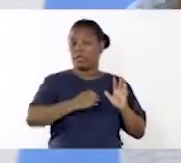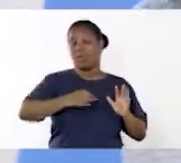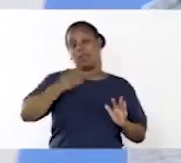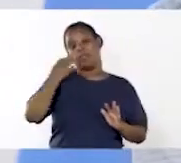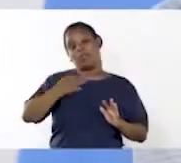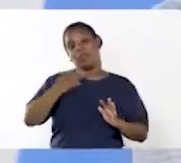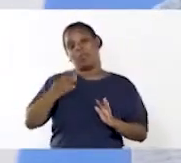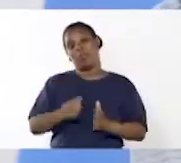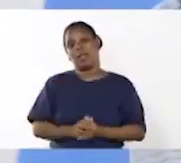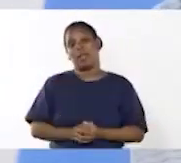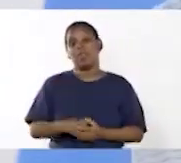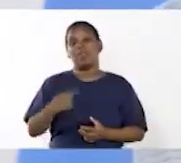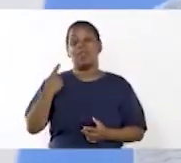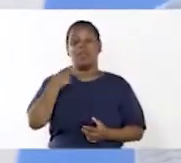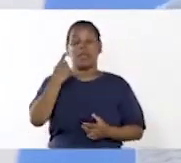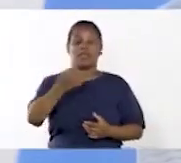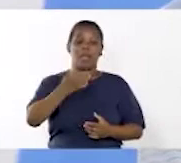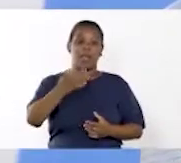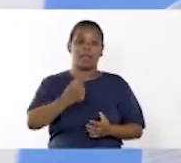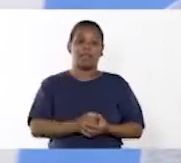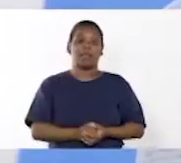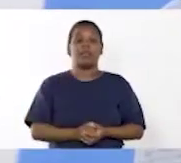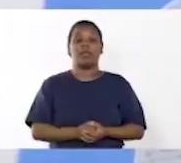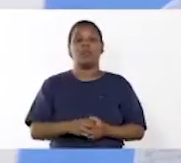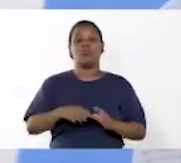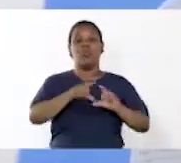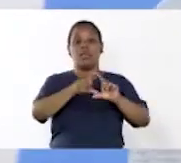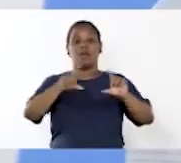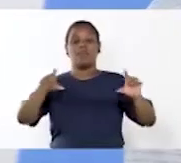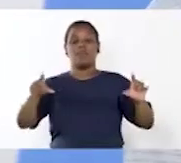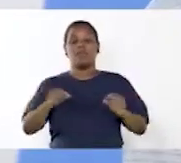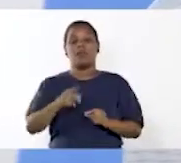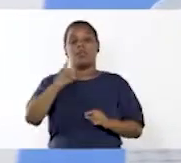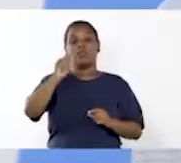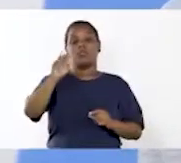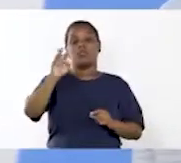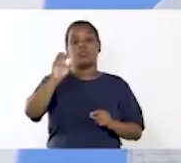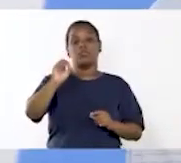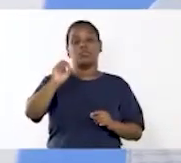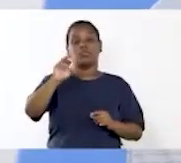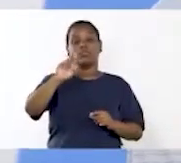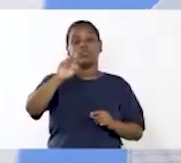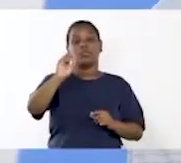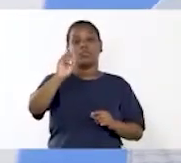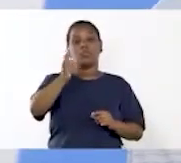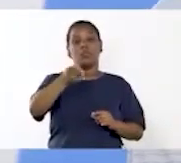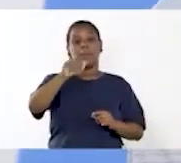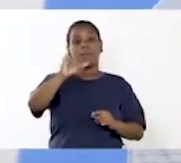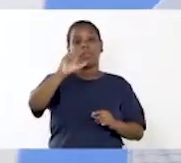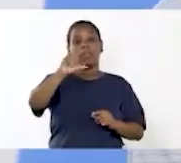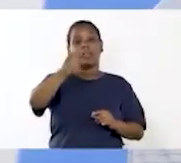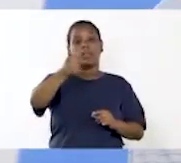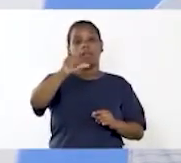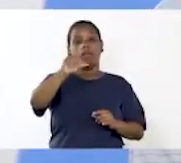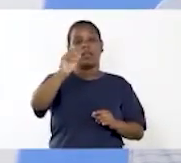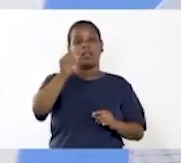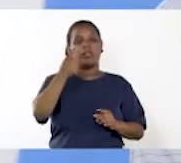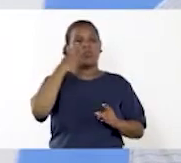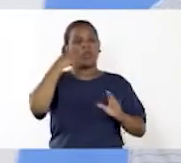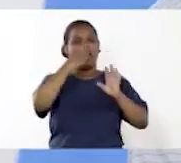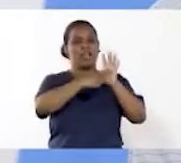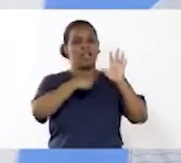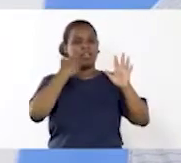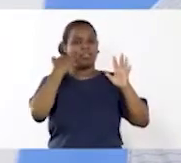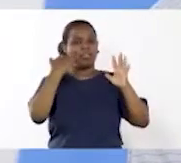referencia. Van a estar hablando de las fajas geográficas tropicales. ¿Cuál es la característica fundamental de la faja geográfica